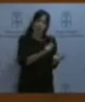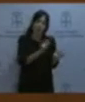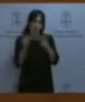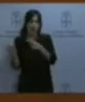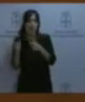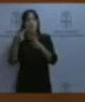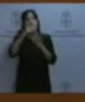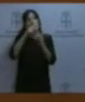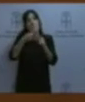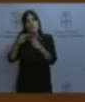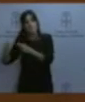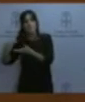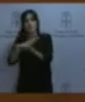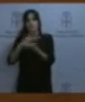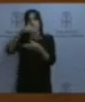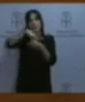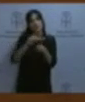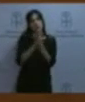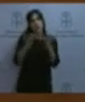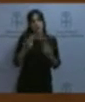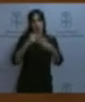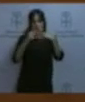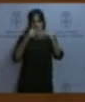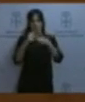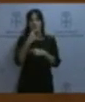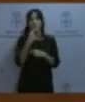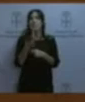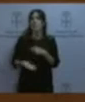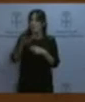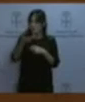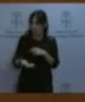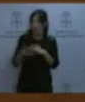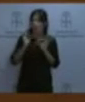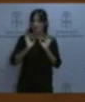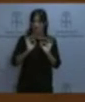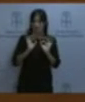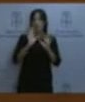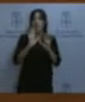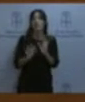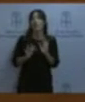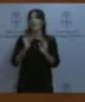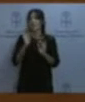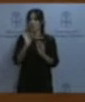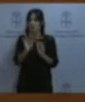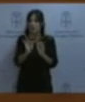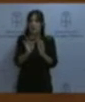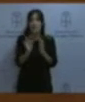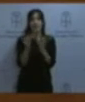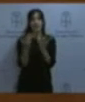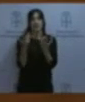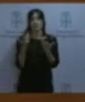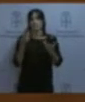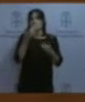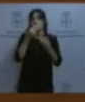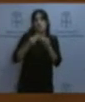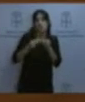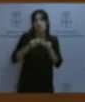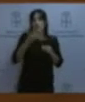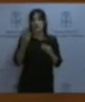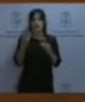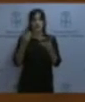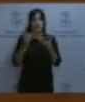los catálogos urbanísticos se consideraran de especial relevancia, pero que no tuvieran la consideración o entidad suficiente para